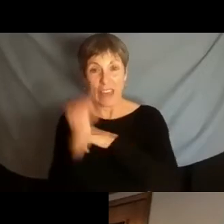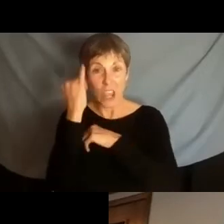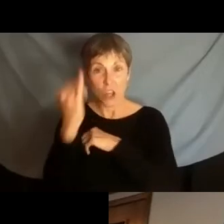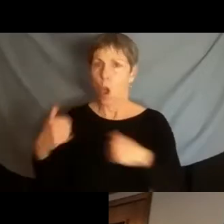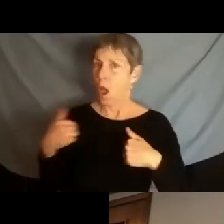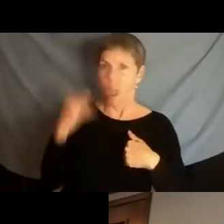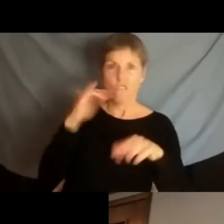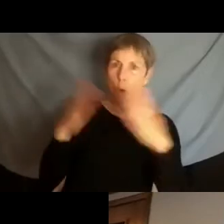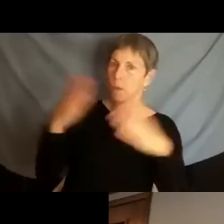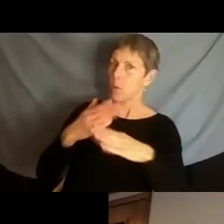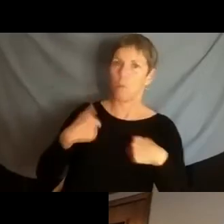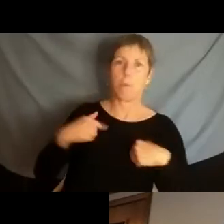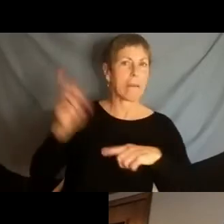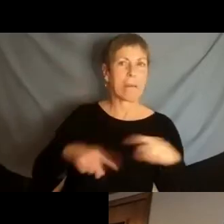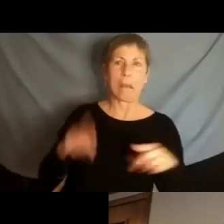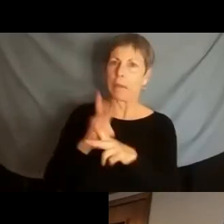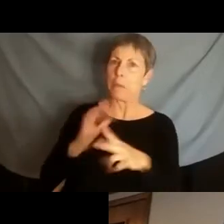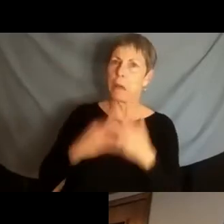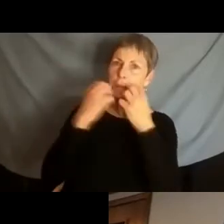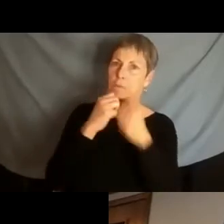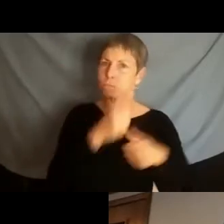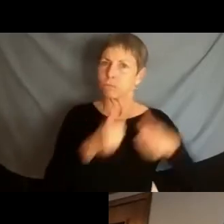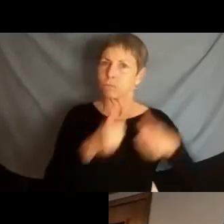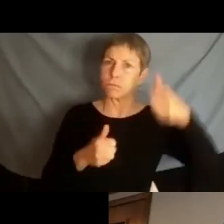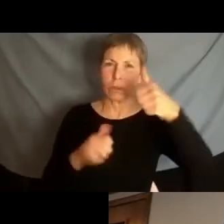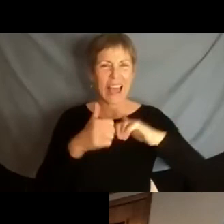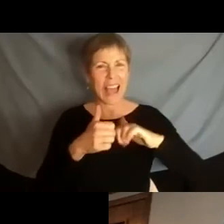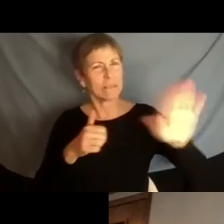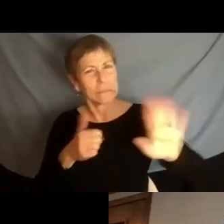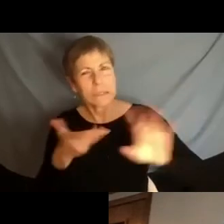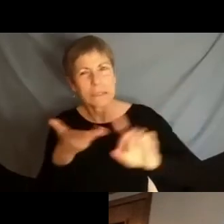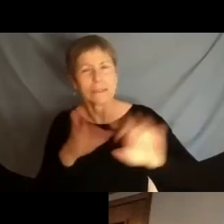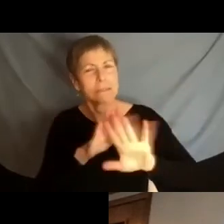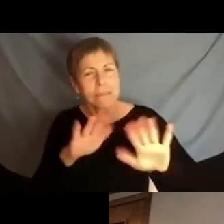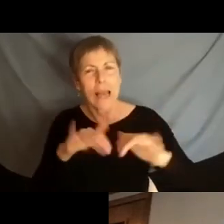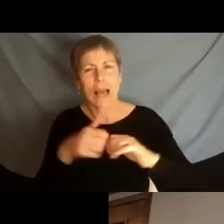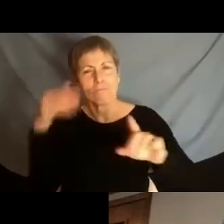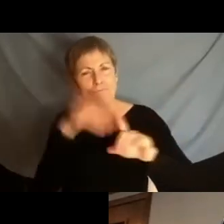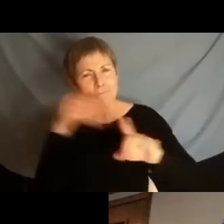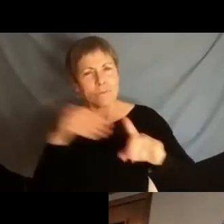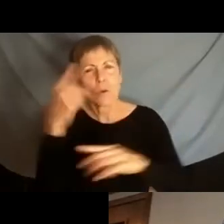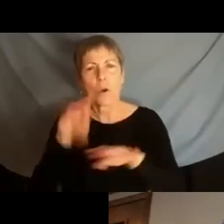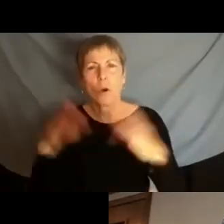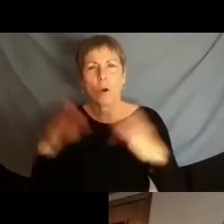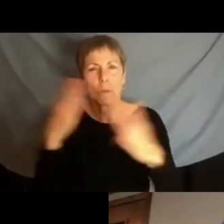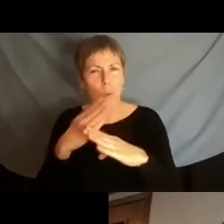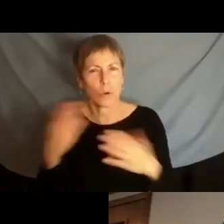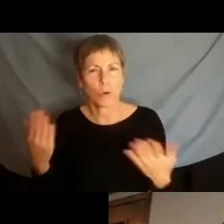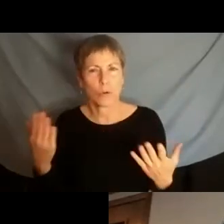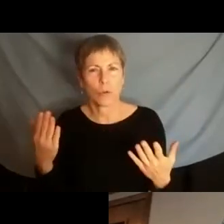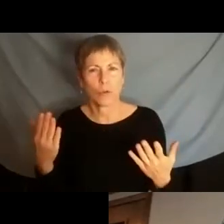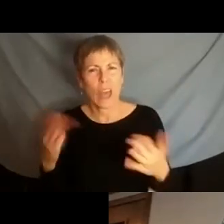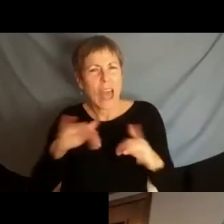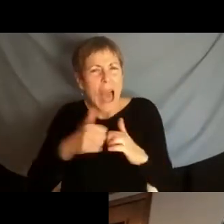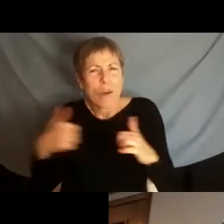empujamos esto en este elemento? Y realmente abogar por